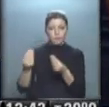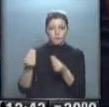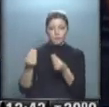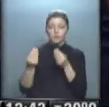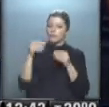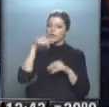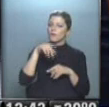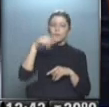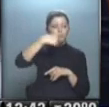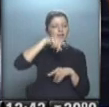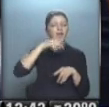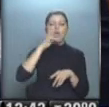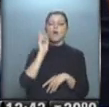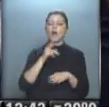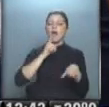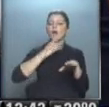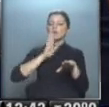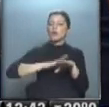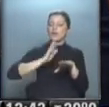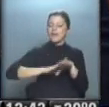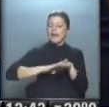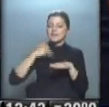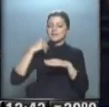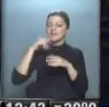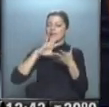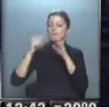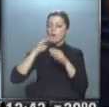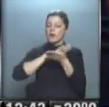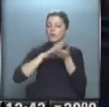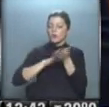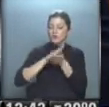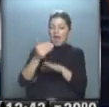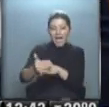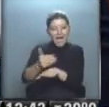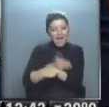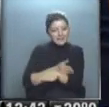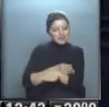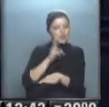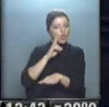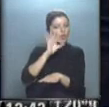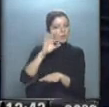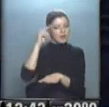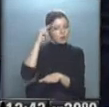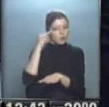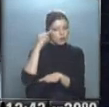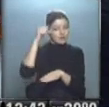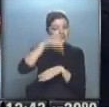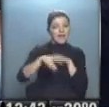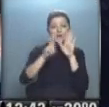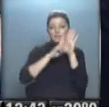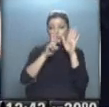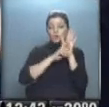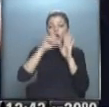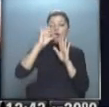medidas adoptaron las autoridades administrativas con anterioridad al año 2009, en el que se dictó la resolución CONFER